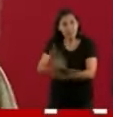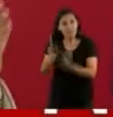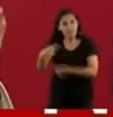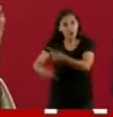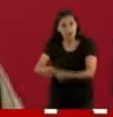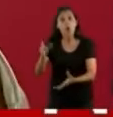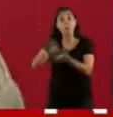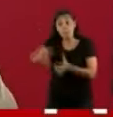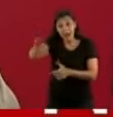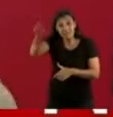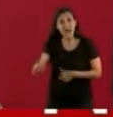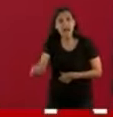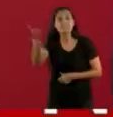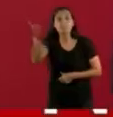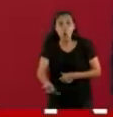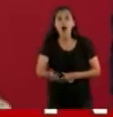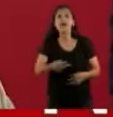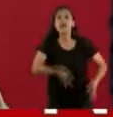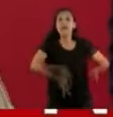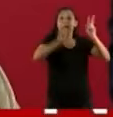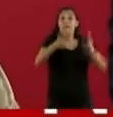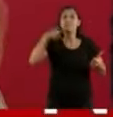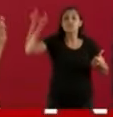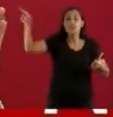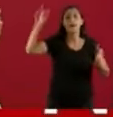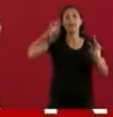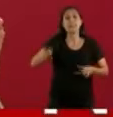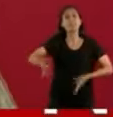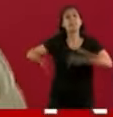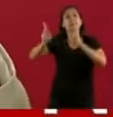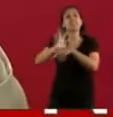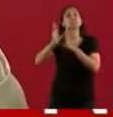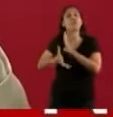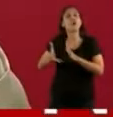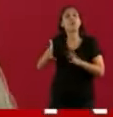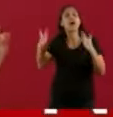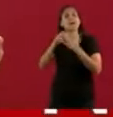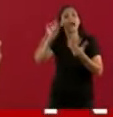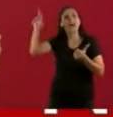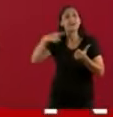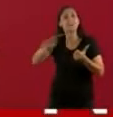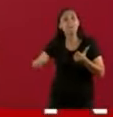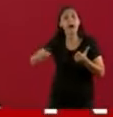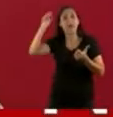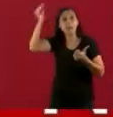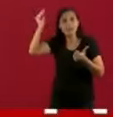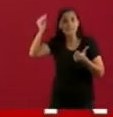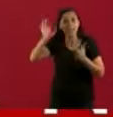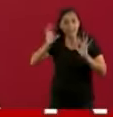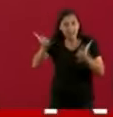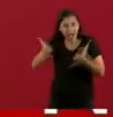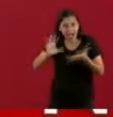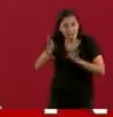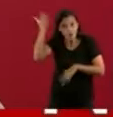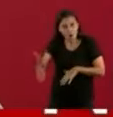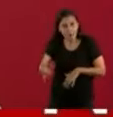edificios en construcción en España y en Brasil. Desarmamos toda esa organización, es